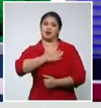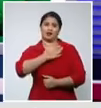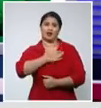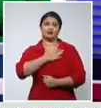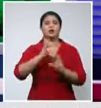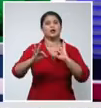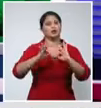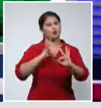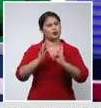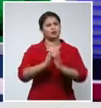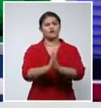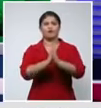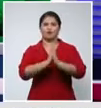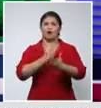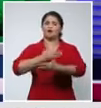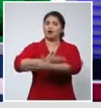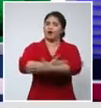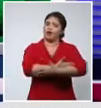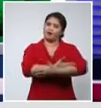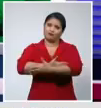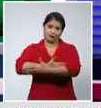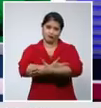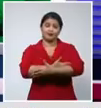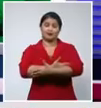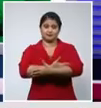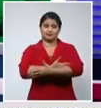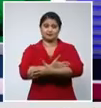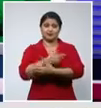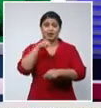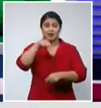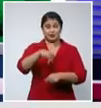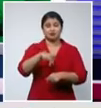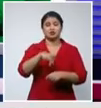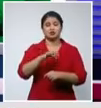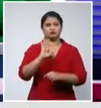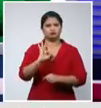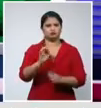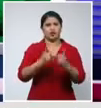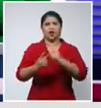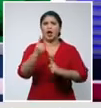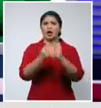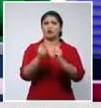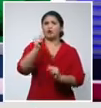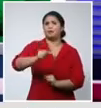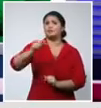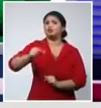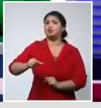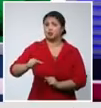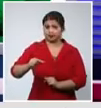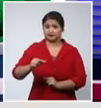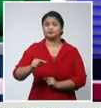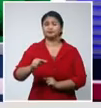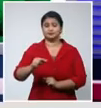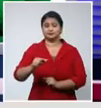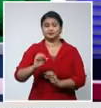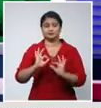de población. Y hay una parte de este grupo, ya un poco más mayorcitos, pero dentro de